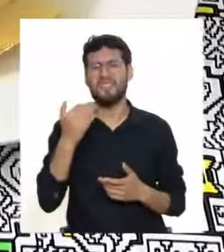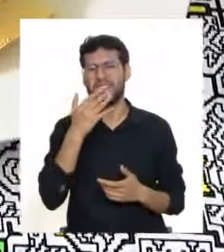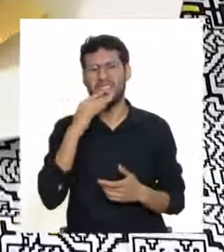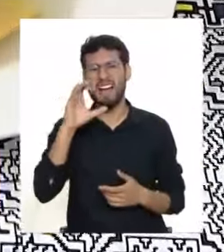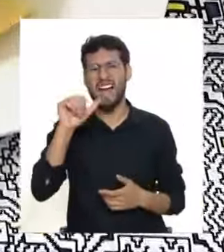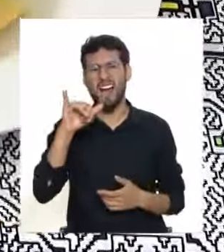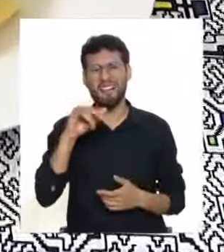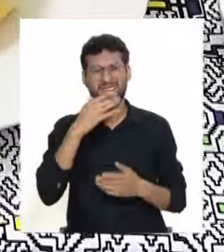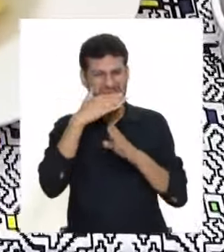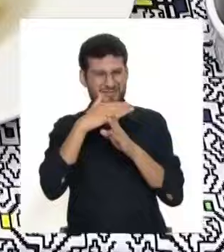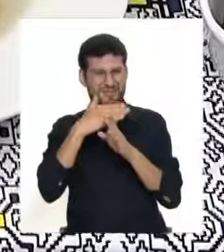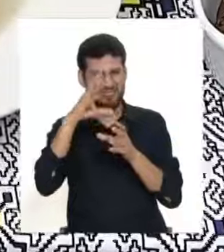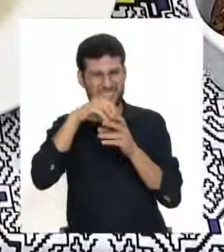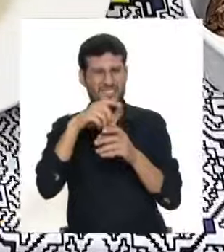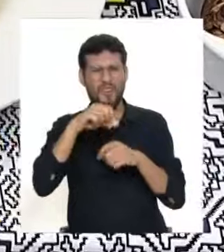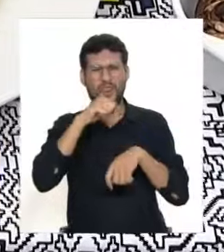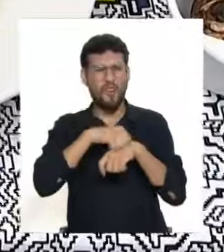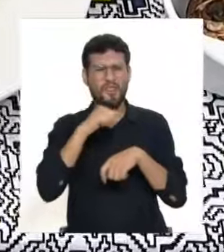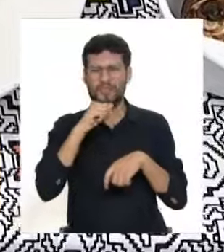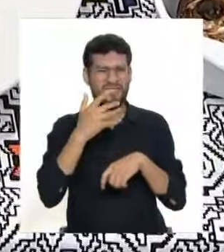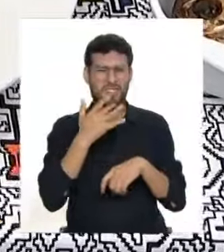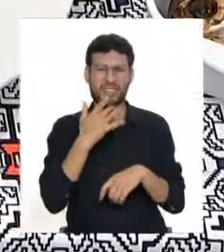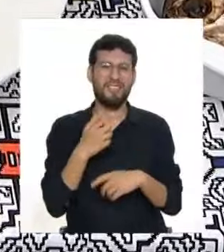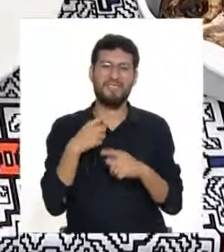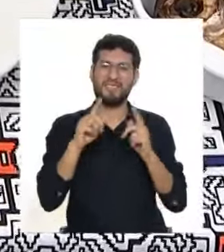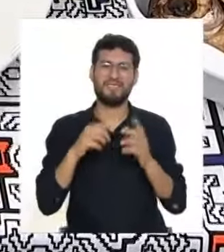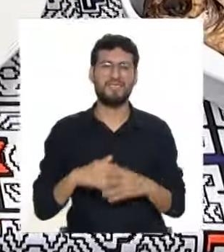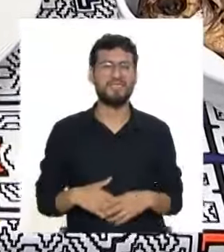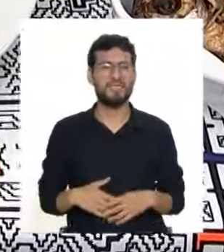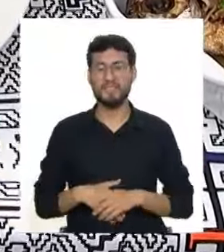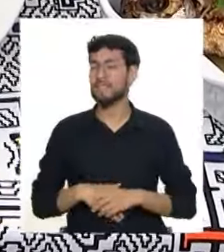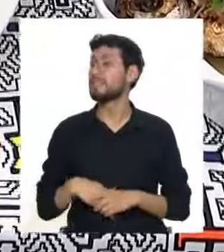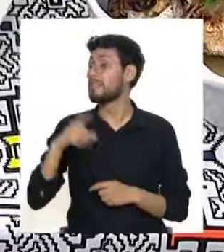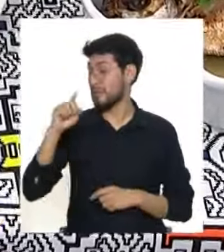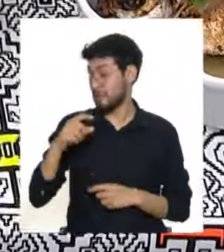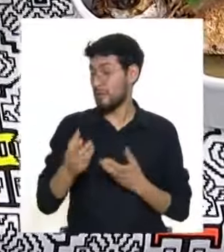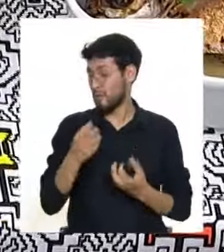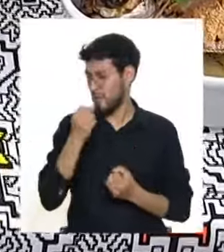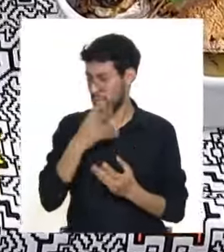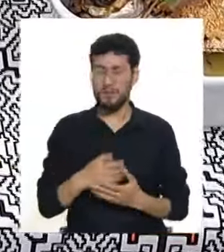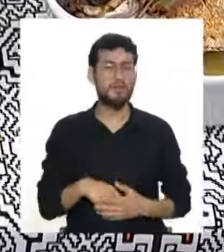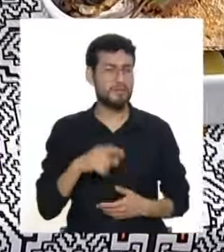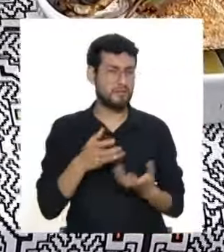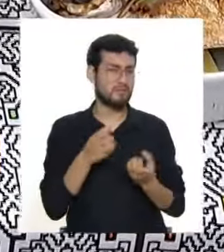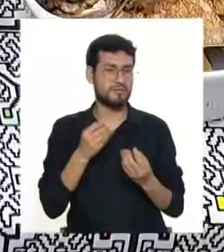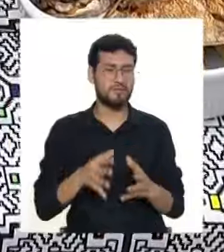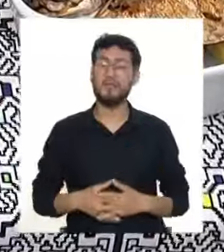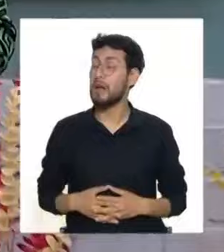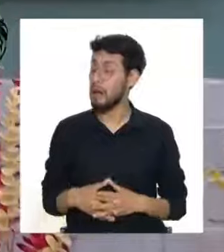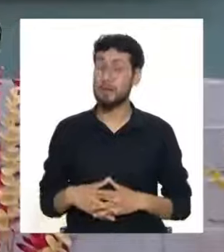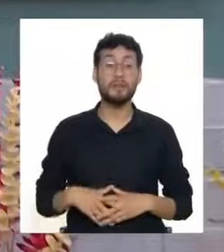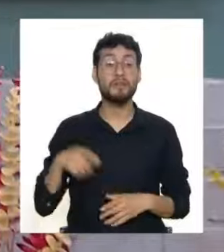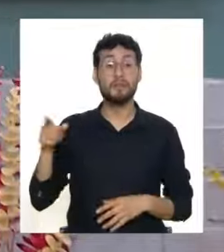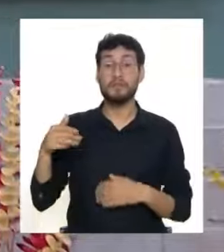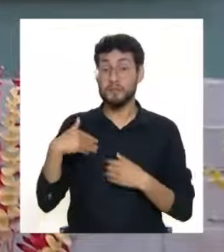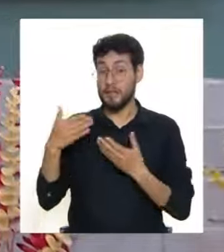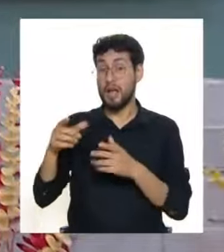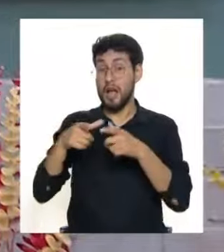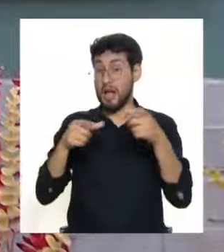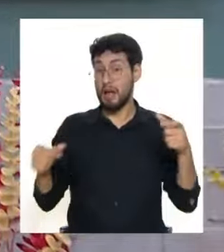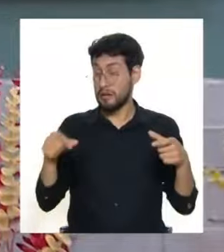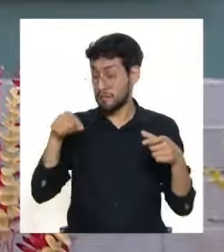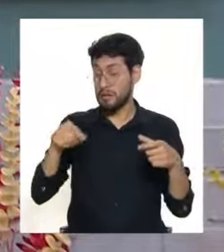dicen, cuando en el medio está este crudo. Y ese le da otro sabor, le da como a resina. Tiene que estar bien cocido. Bien cocido. Y tú has presentado la